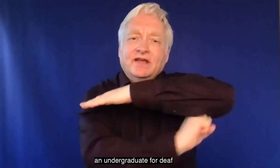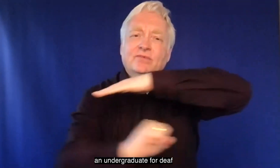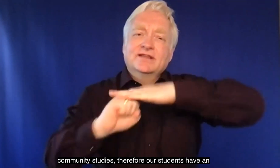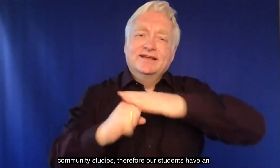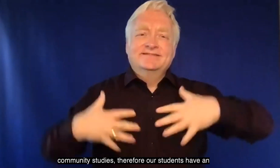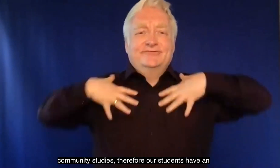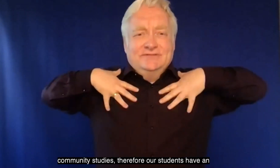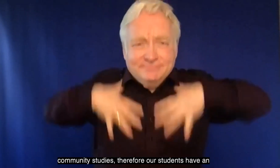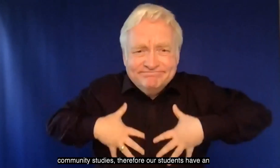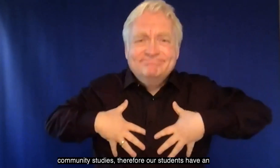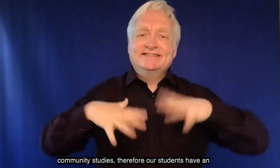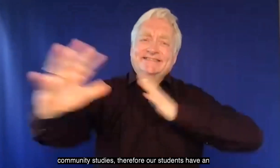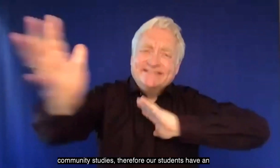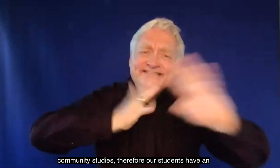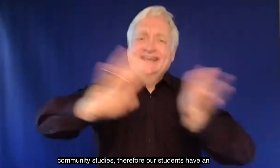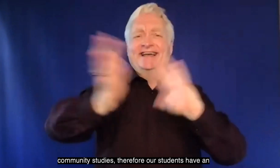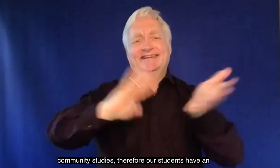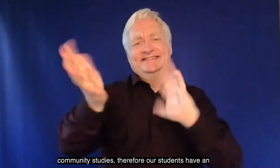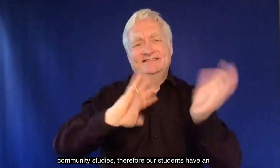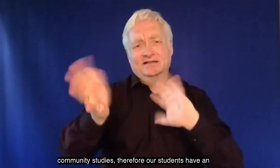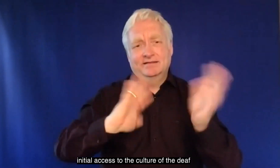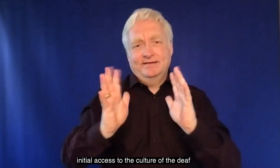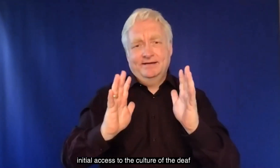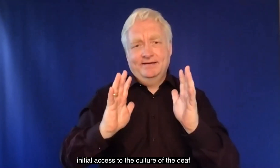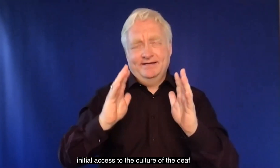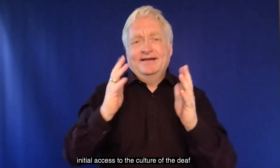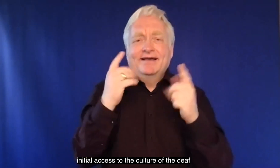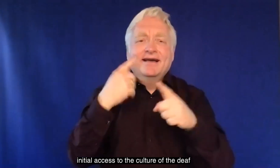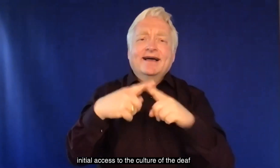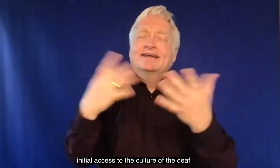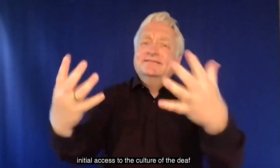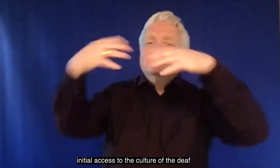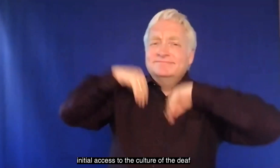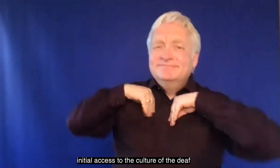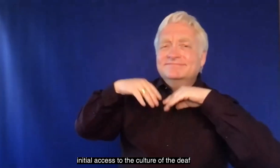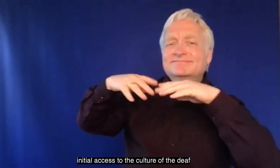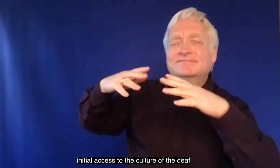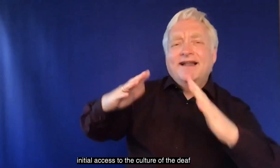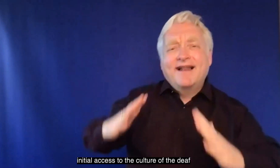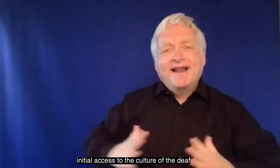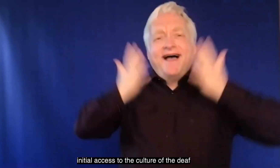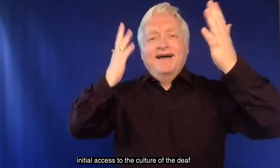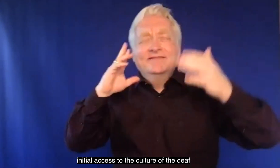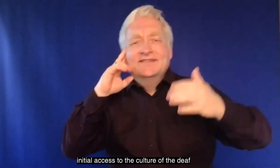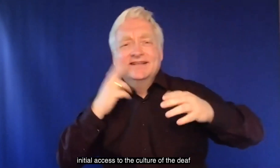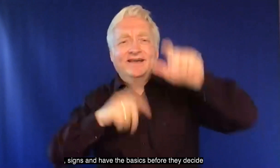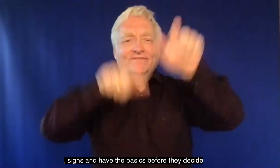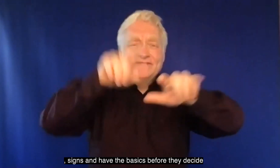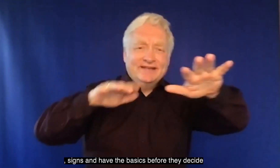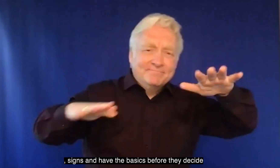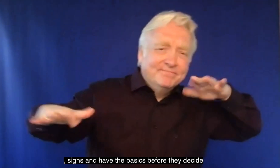es la cultura sorda, la lengua de signos, etcétera, tener unas bases que son muy importantes a la hora de poder adquirir